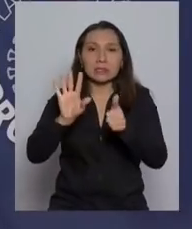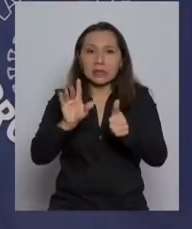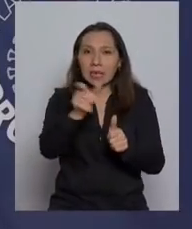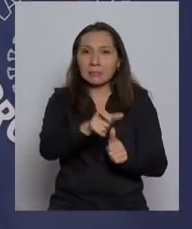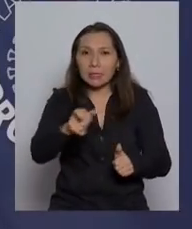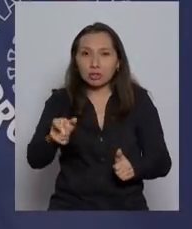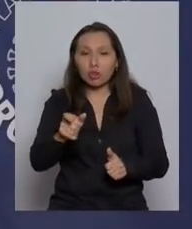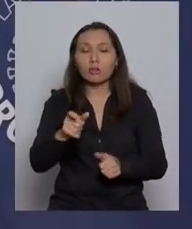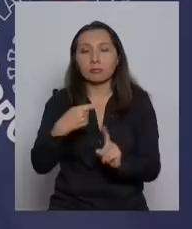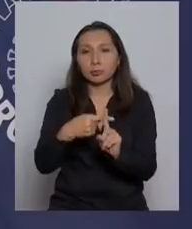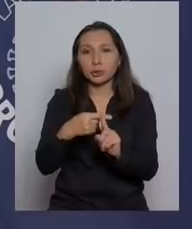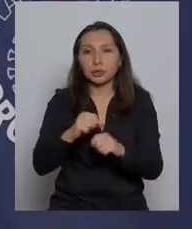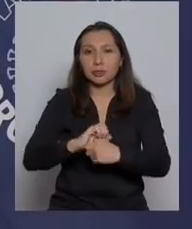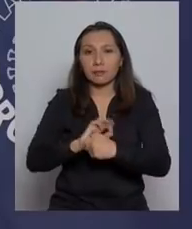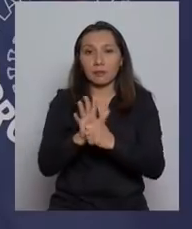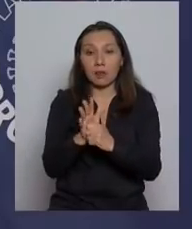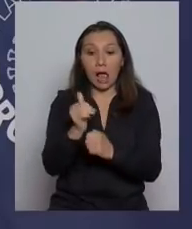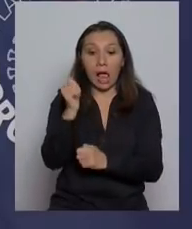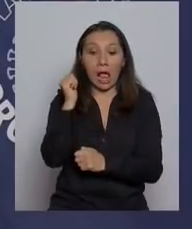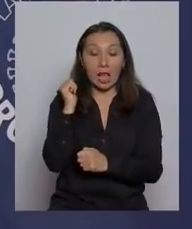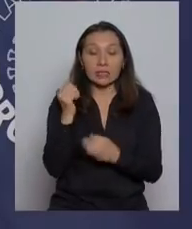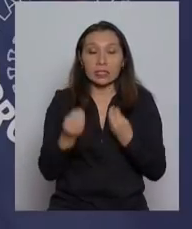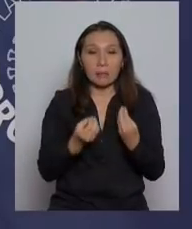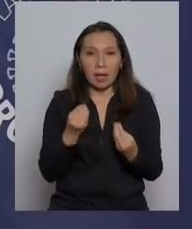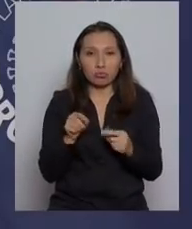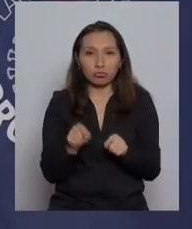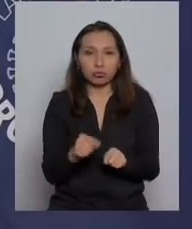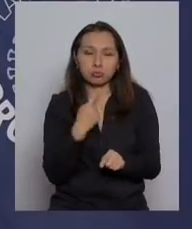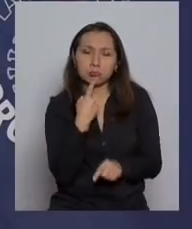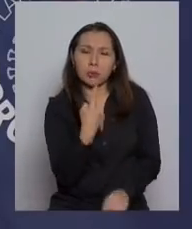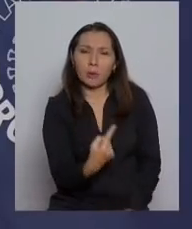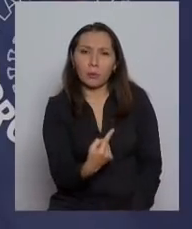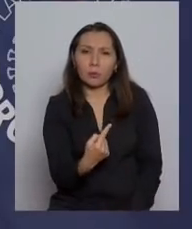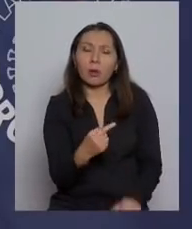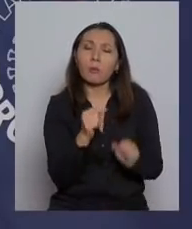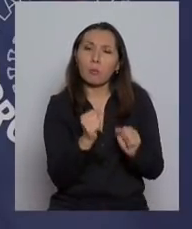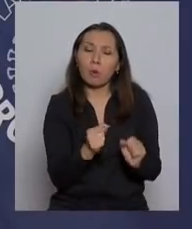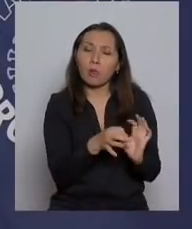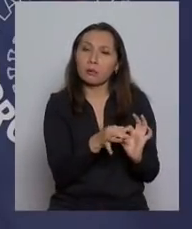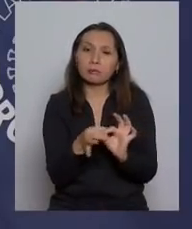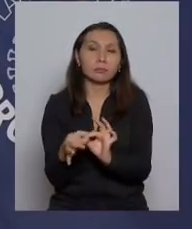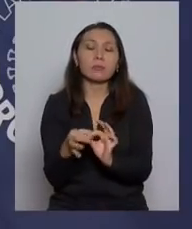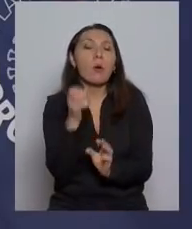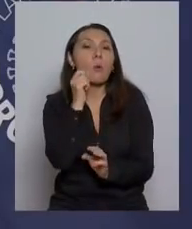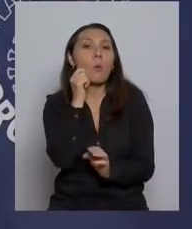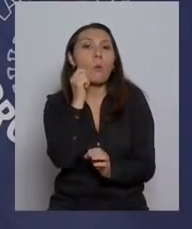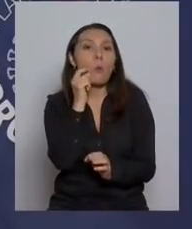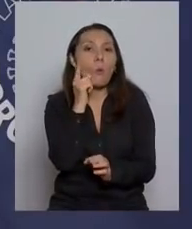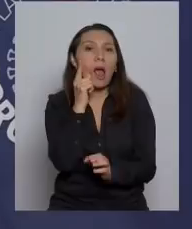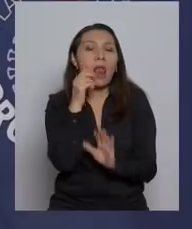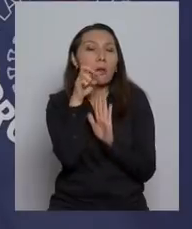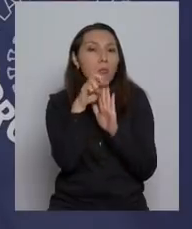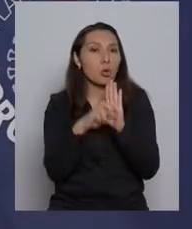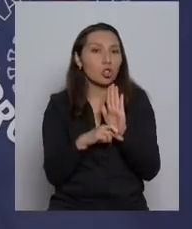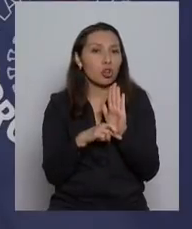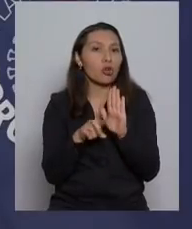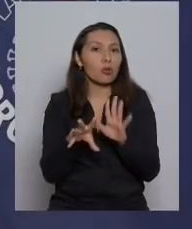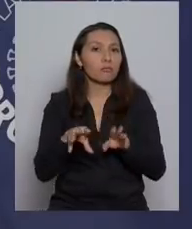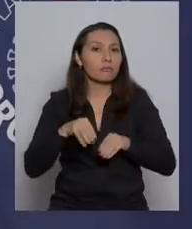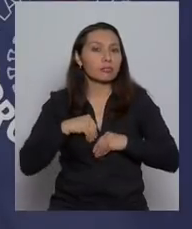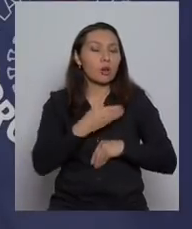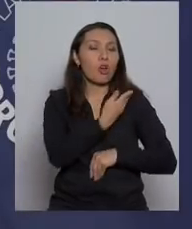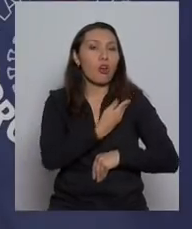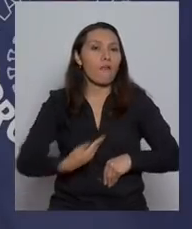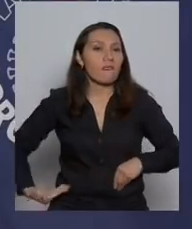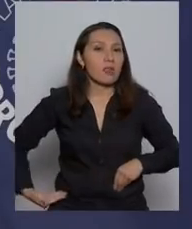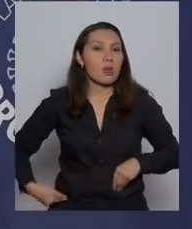6 personas positivas durante la jornada de ayer, si nos puede mencionar cuál es el protocolo que está adoptando el